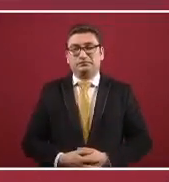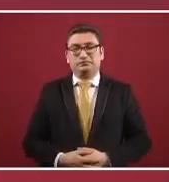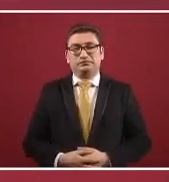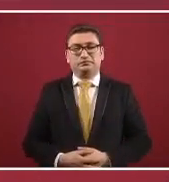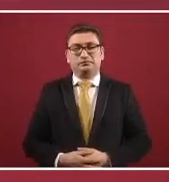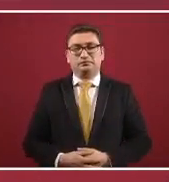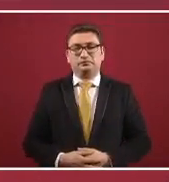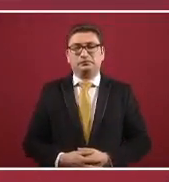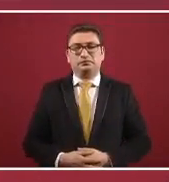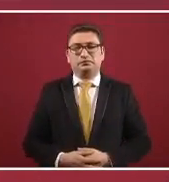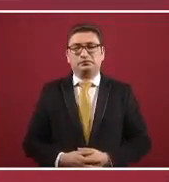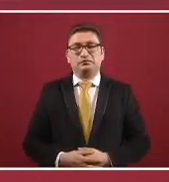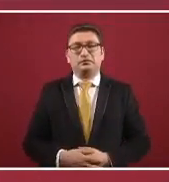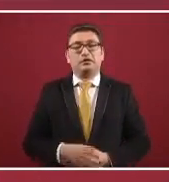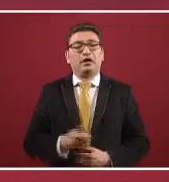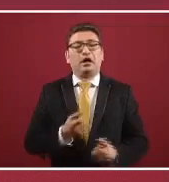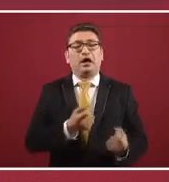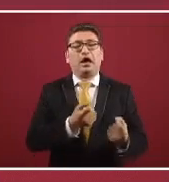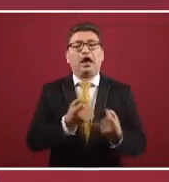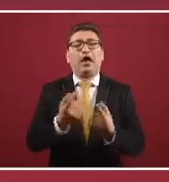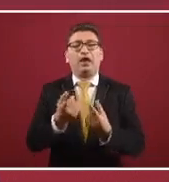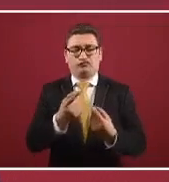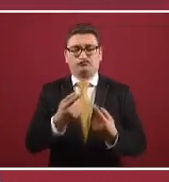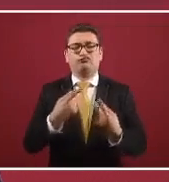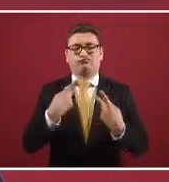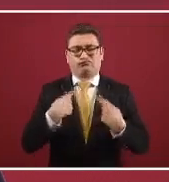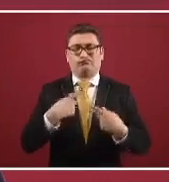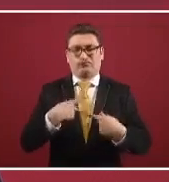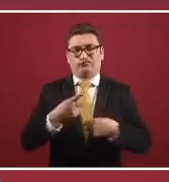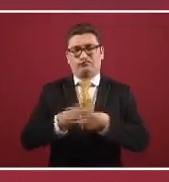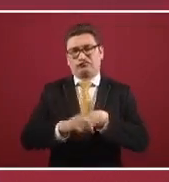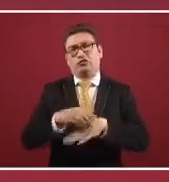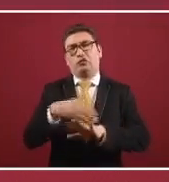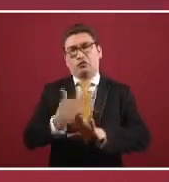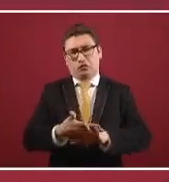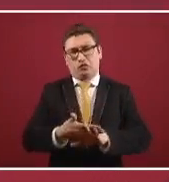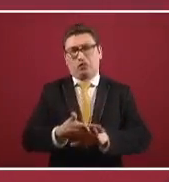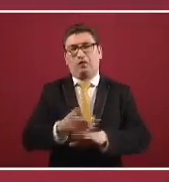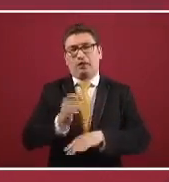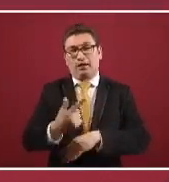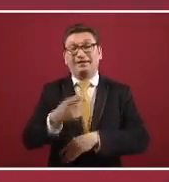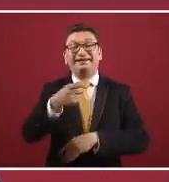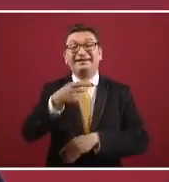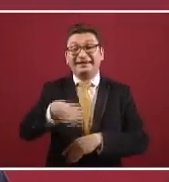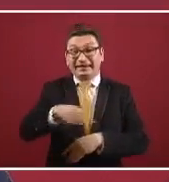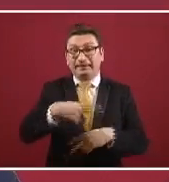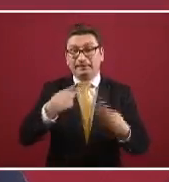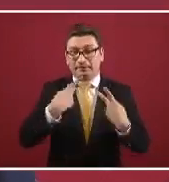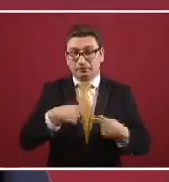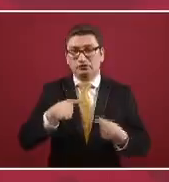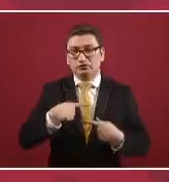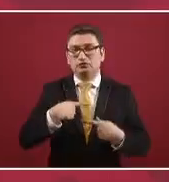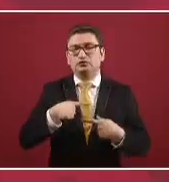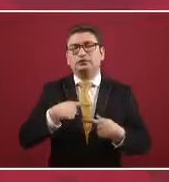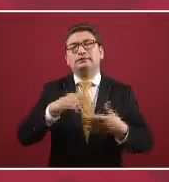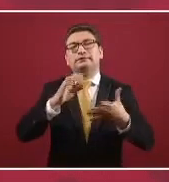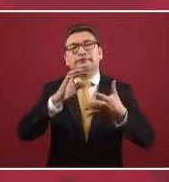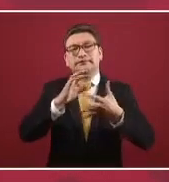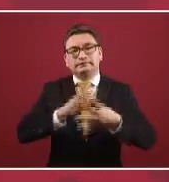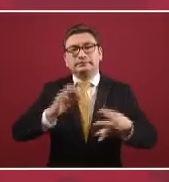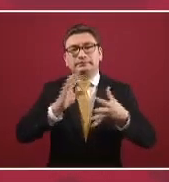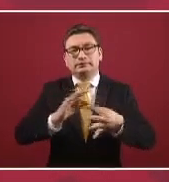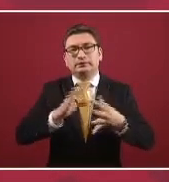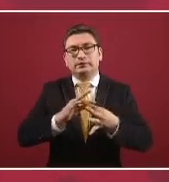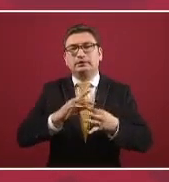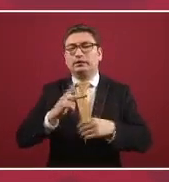van a resultar afectados y que también conozcan la situación de los